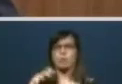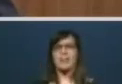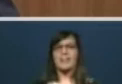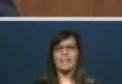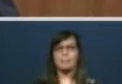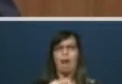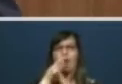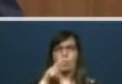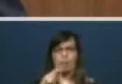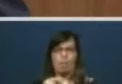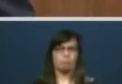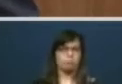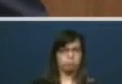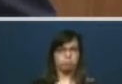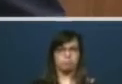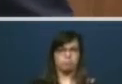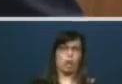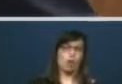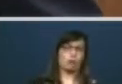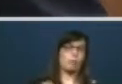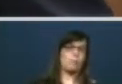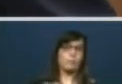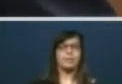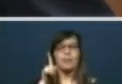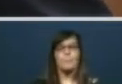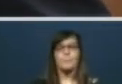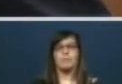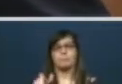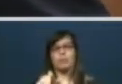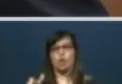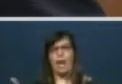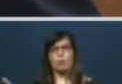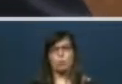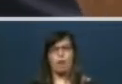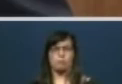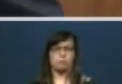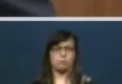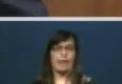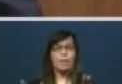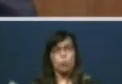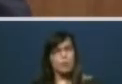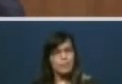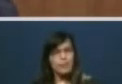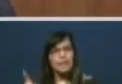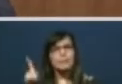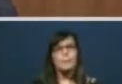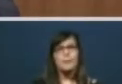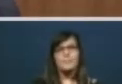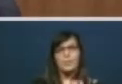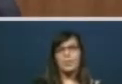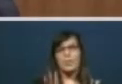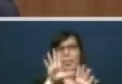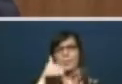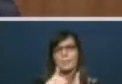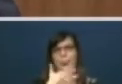alimentos 23 mil 600 beneficiarios de ayudas de emergencia y más de 2 mil 350 familias atendidas